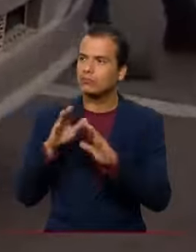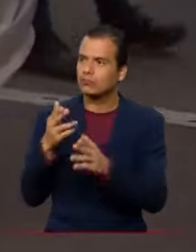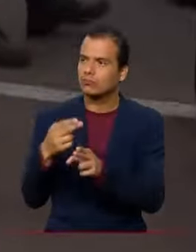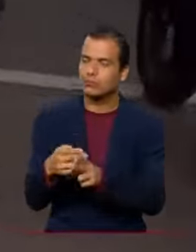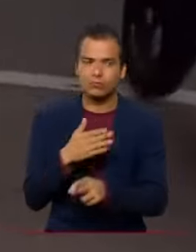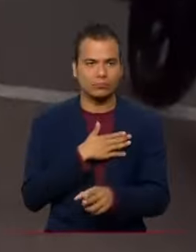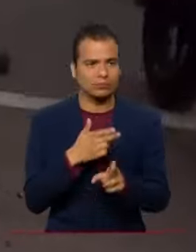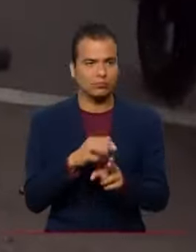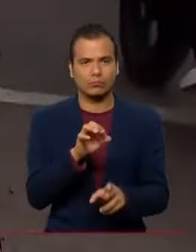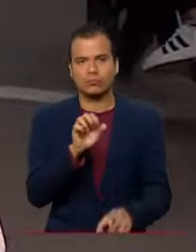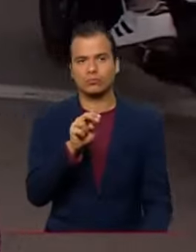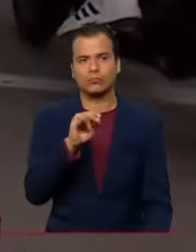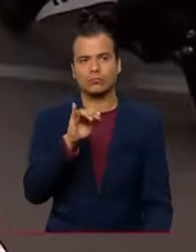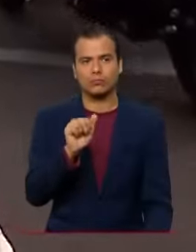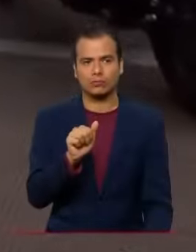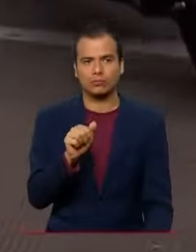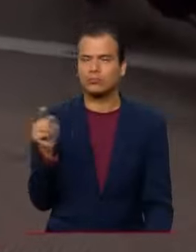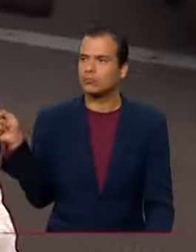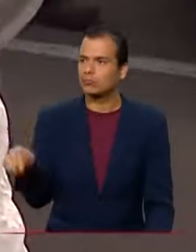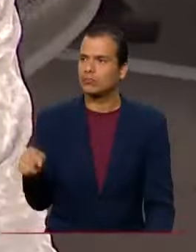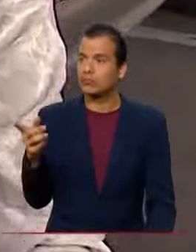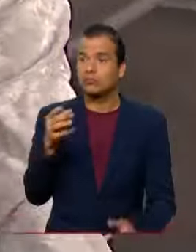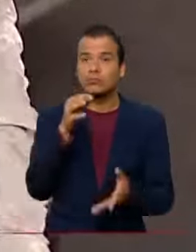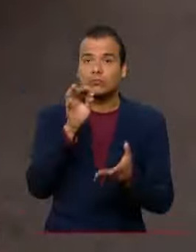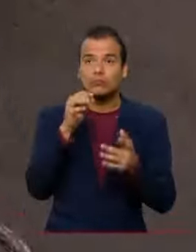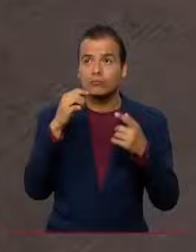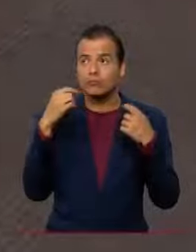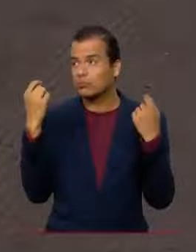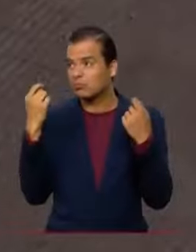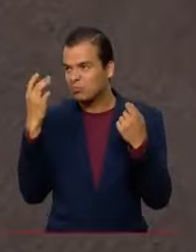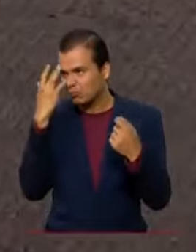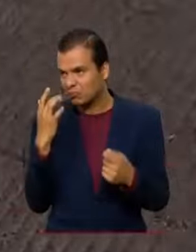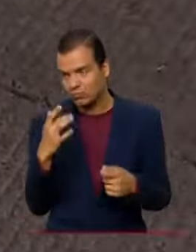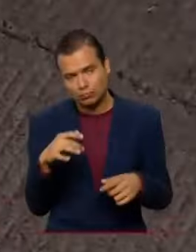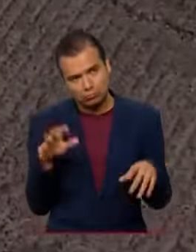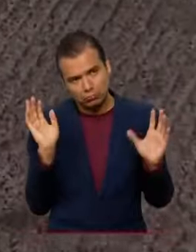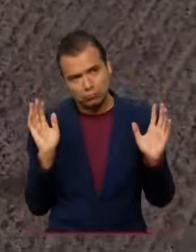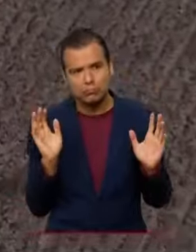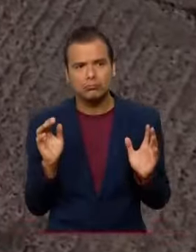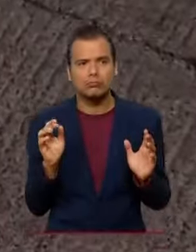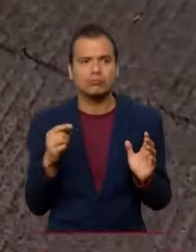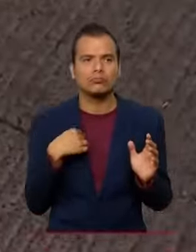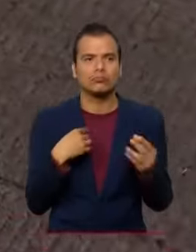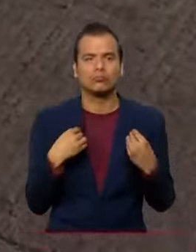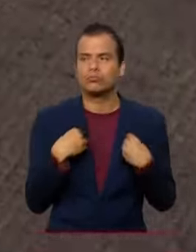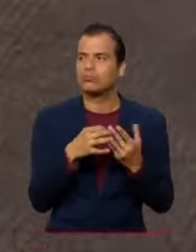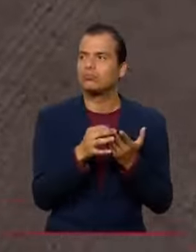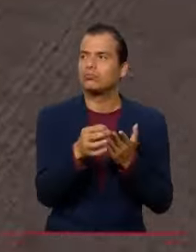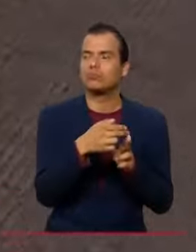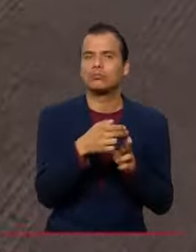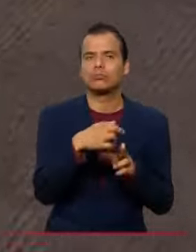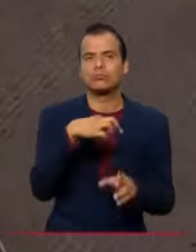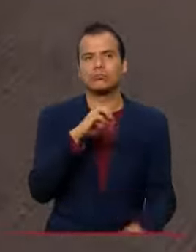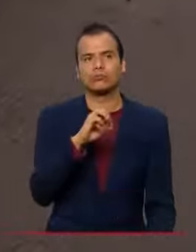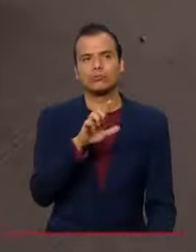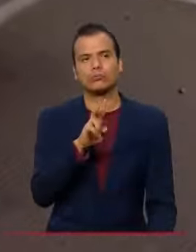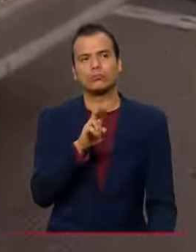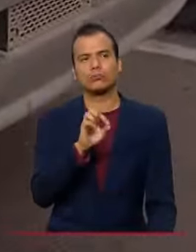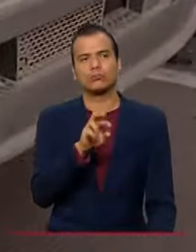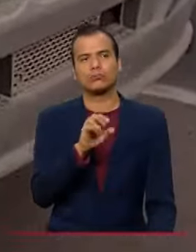Sonia María Cardona Montaño. ¿Y por qué se vino a vender tinto aquí? Porque vengo de Polvorines a vender mi